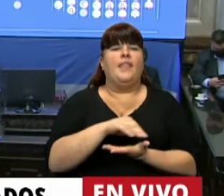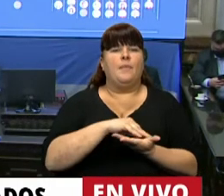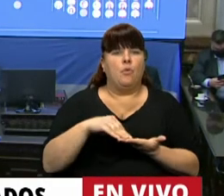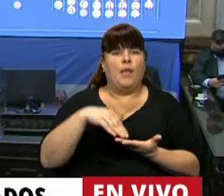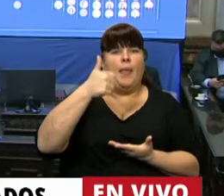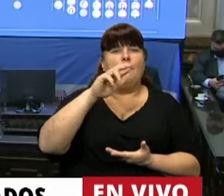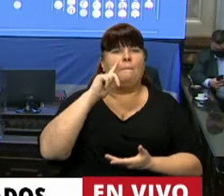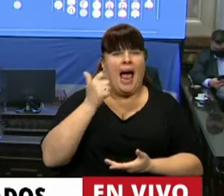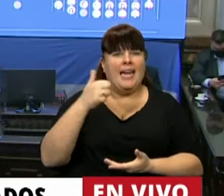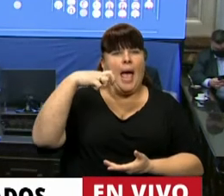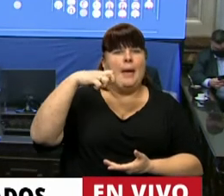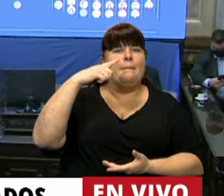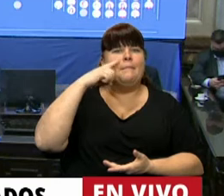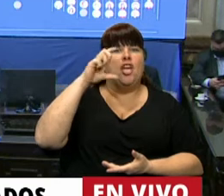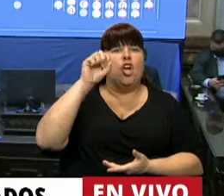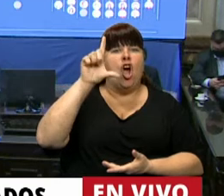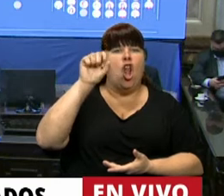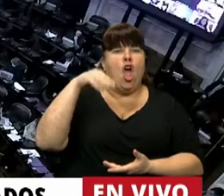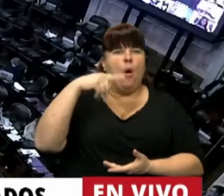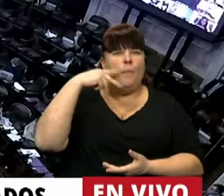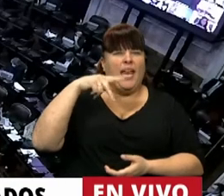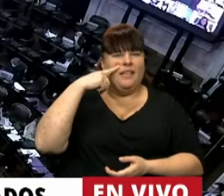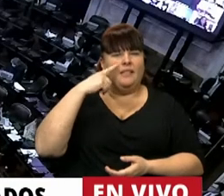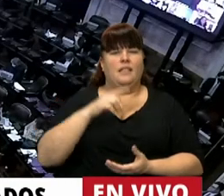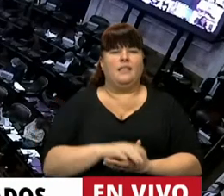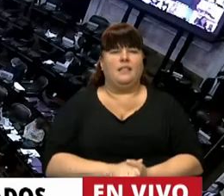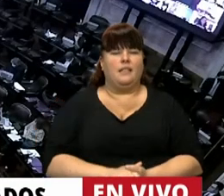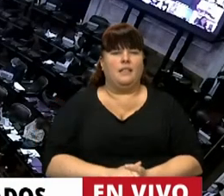Diputada María Carla Piccolomini.